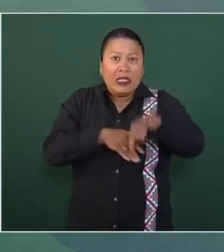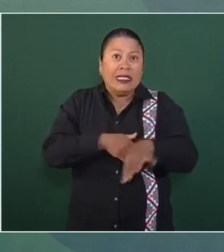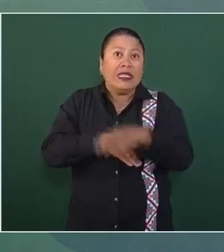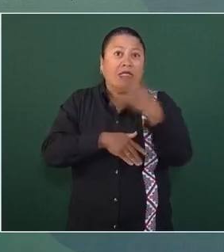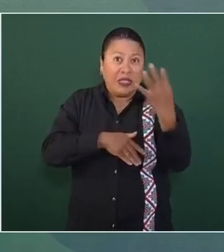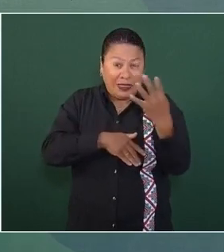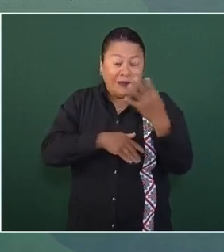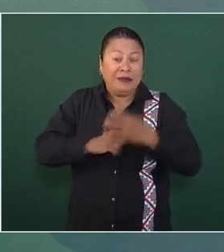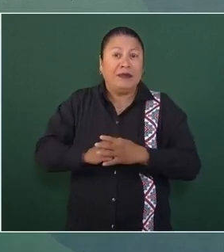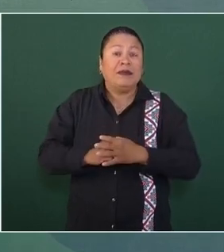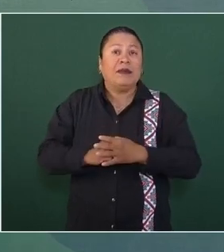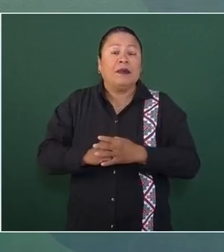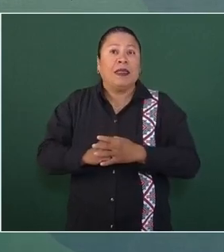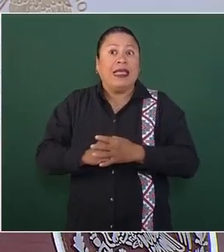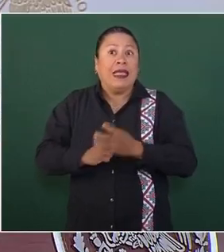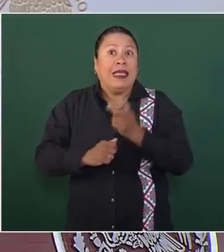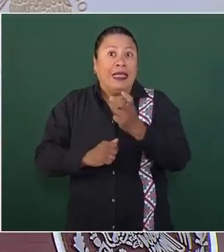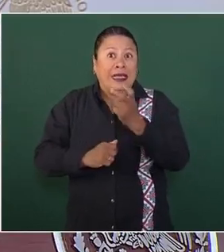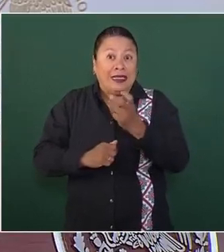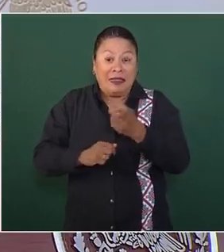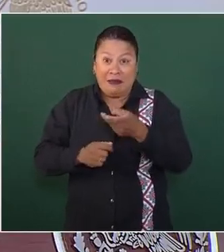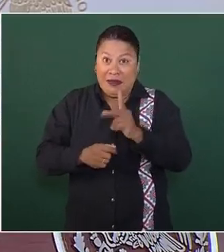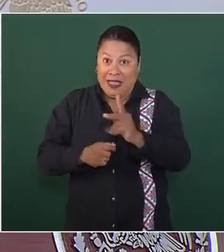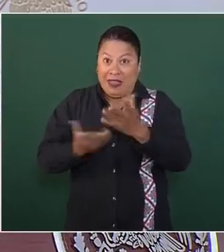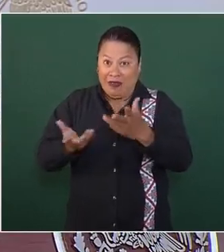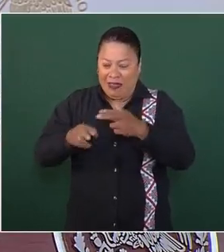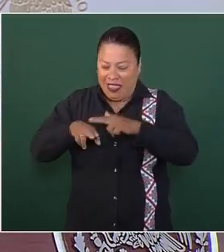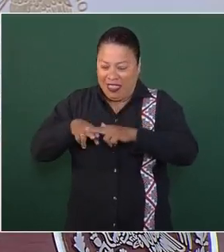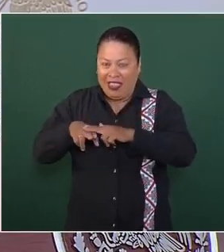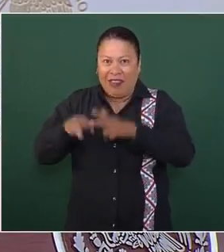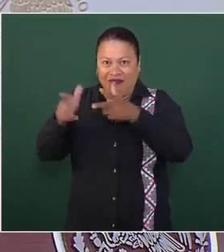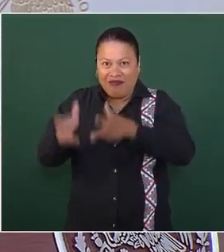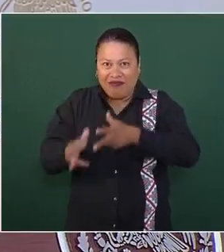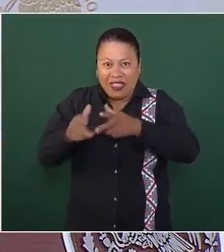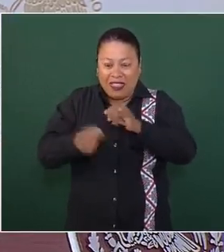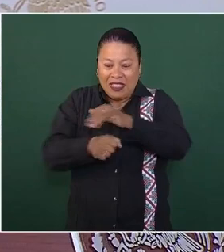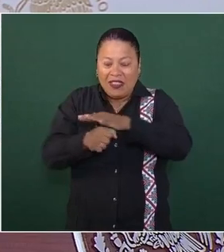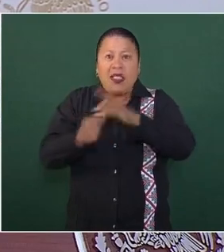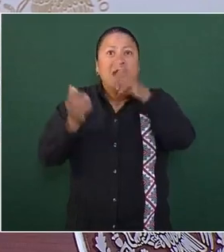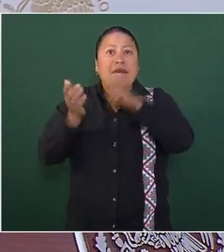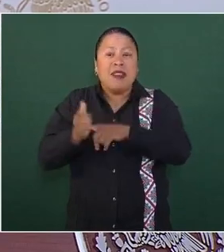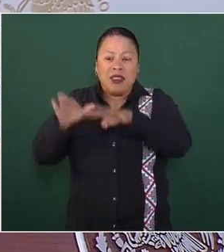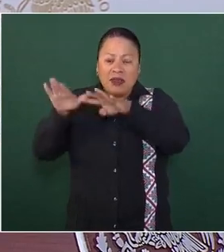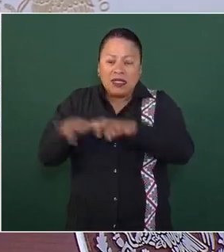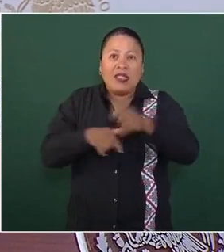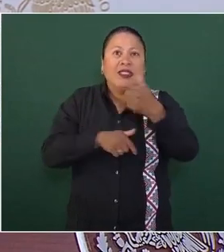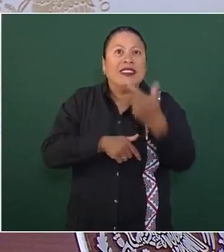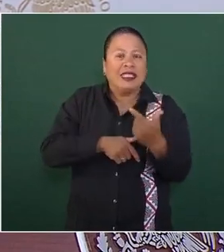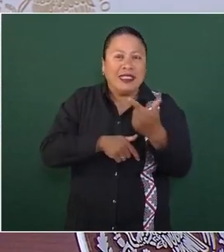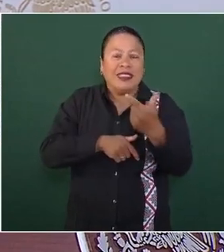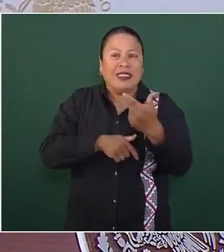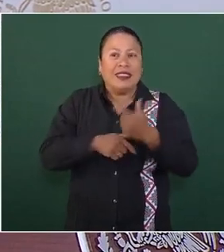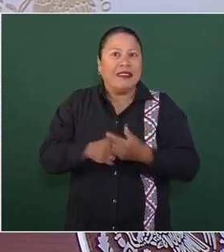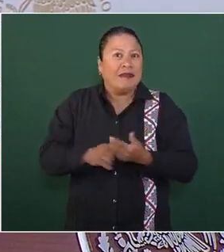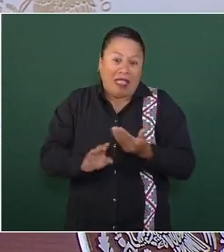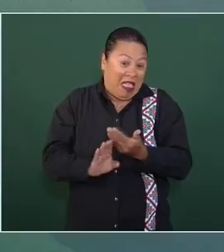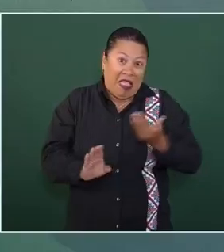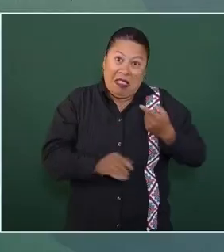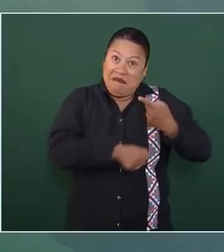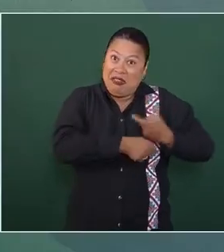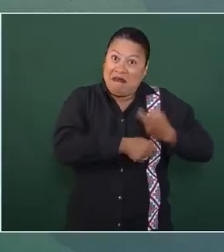pero el tren del Istmo se inaugura en 1907 antes